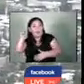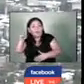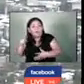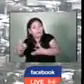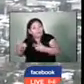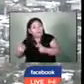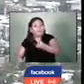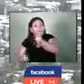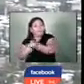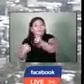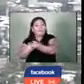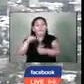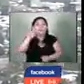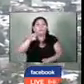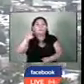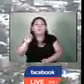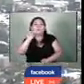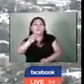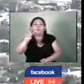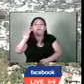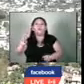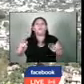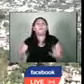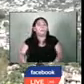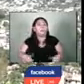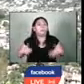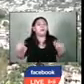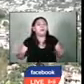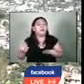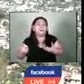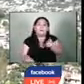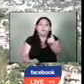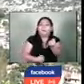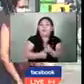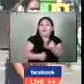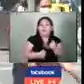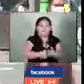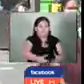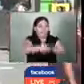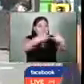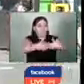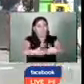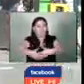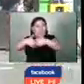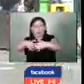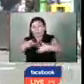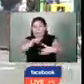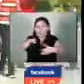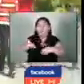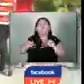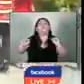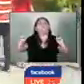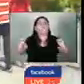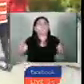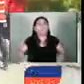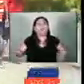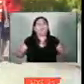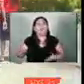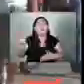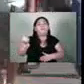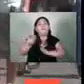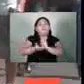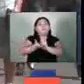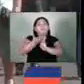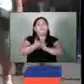del Estado en 2022 es a la formación y fortalecimiento de empresas que permitan un crecimiento en la economía